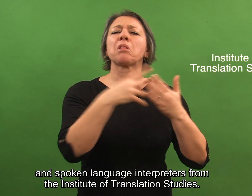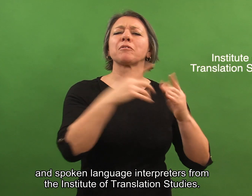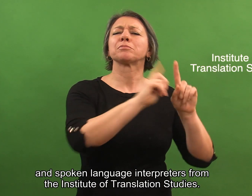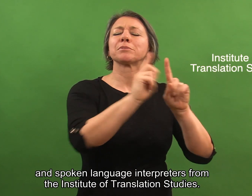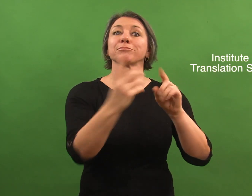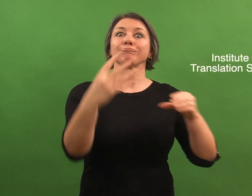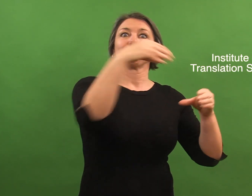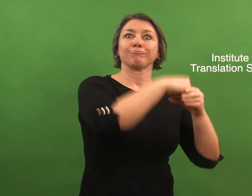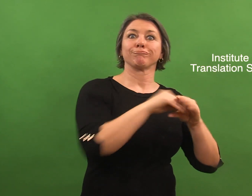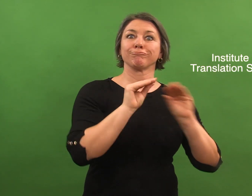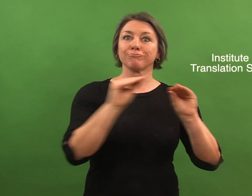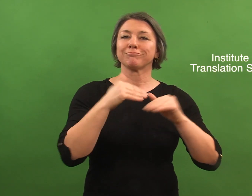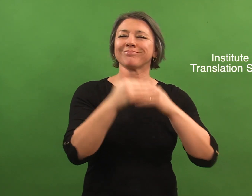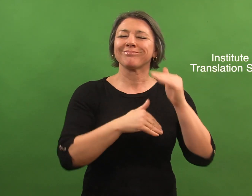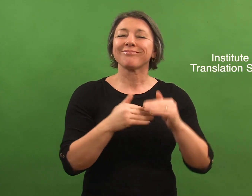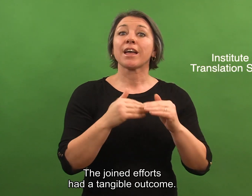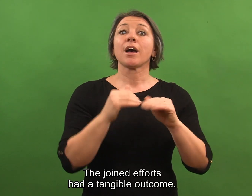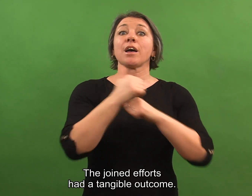y profesores universitarios